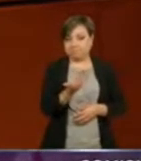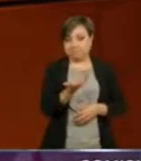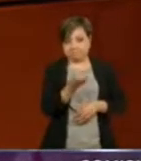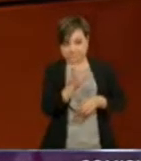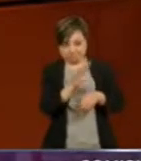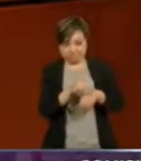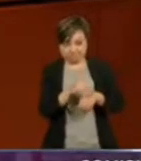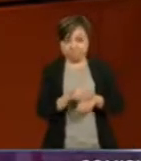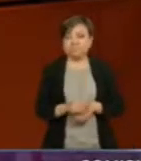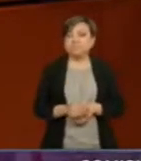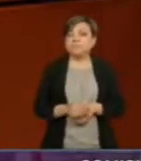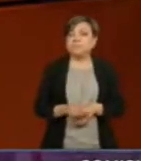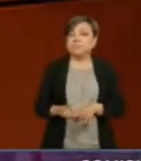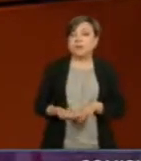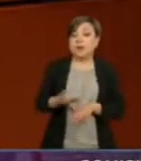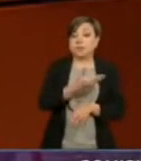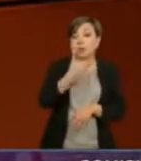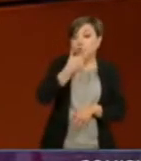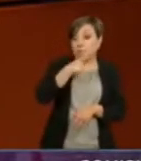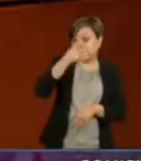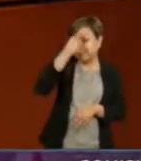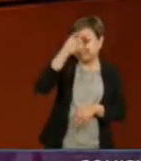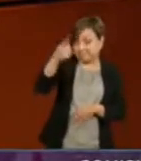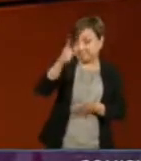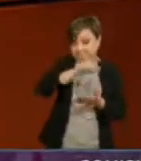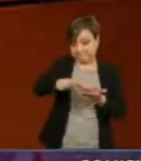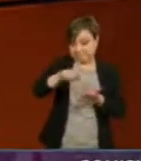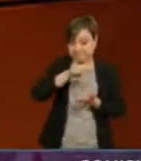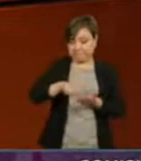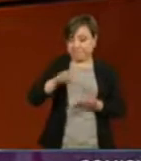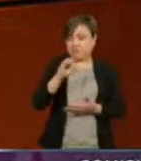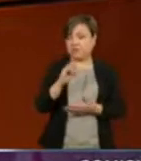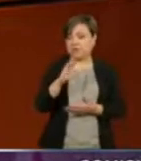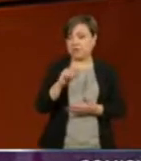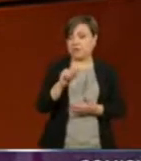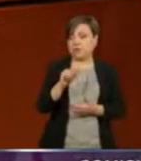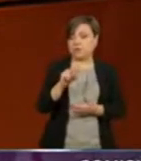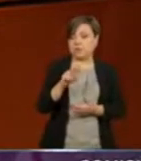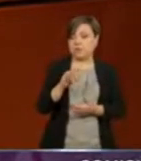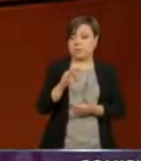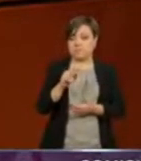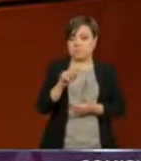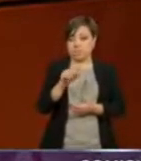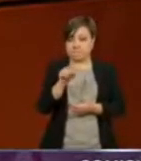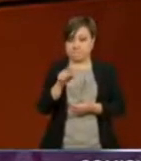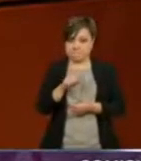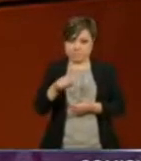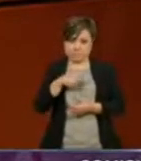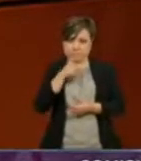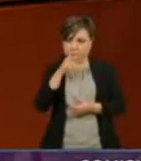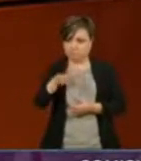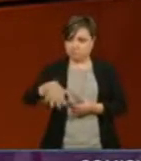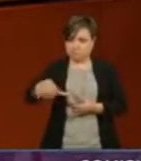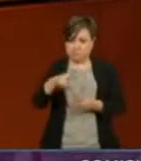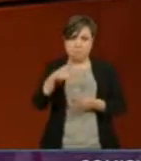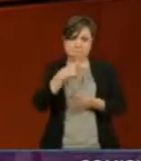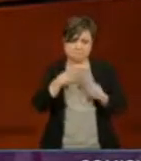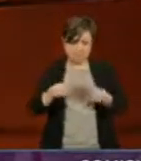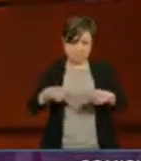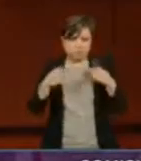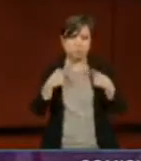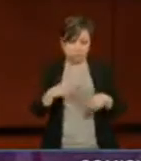Decía Octavio Paz que la justicia es el don supremo a que puede aspirar un pueblo. Sin